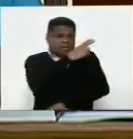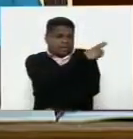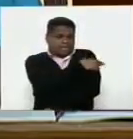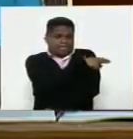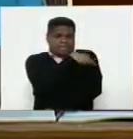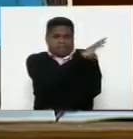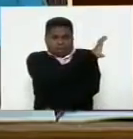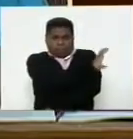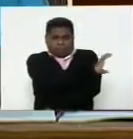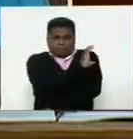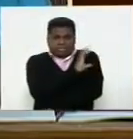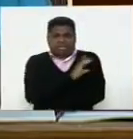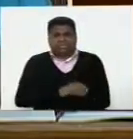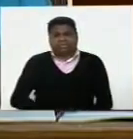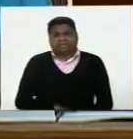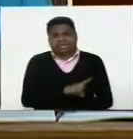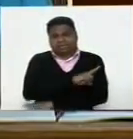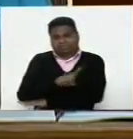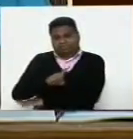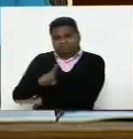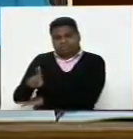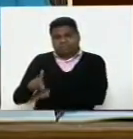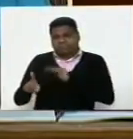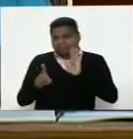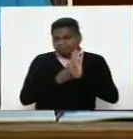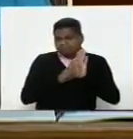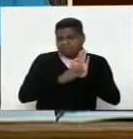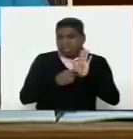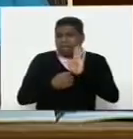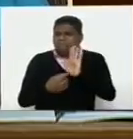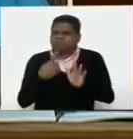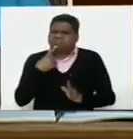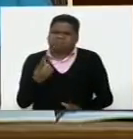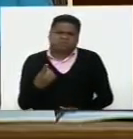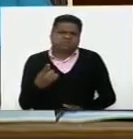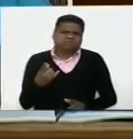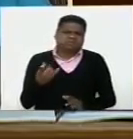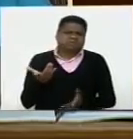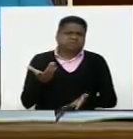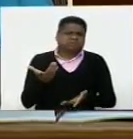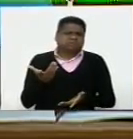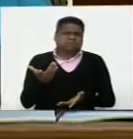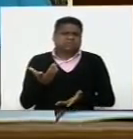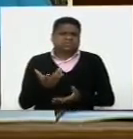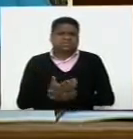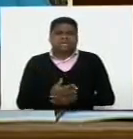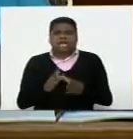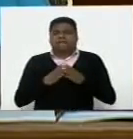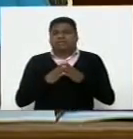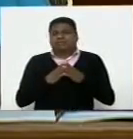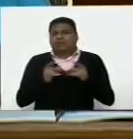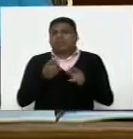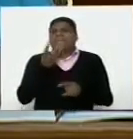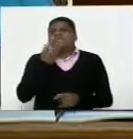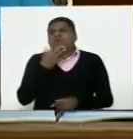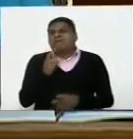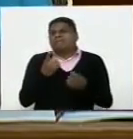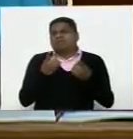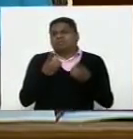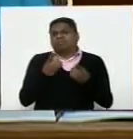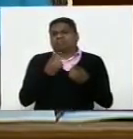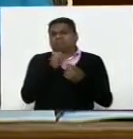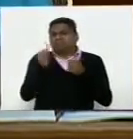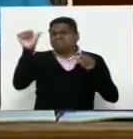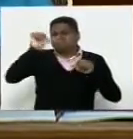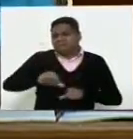y privados, tienen el deber de denunciar ante los órganos competentes los casos de violación de los derechos humanos previstos